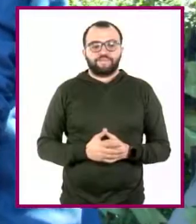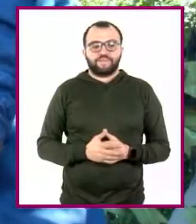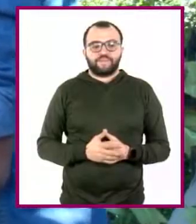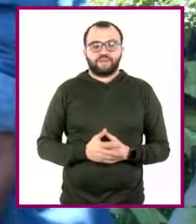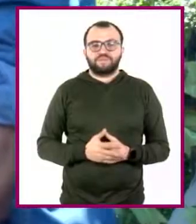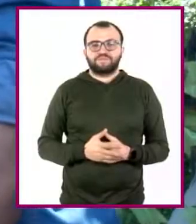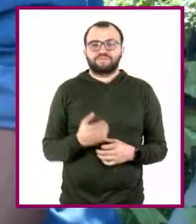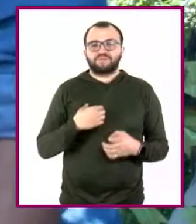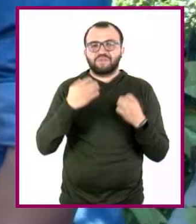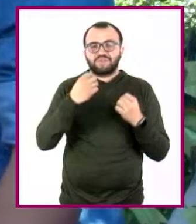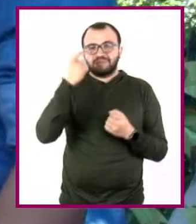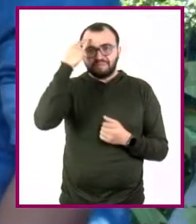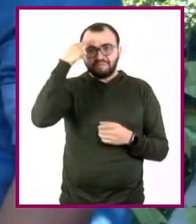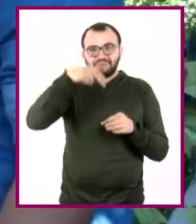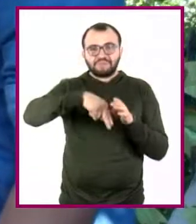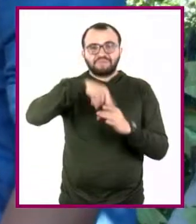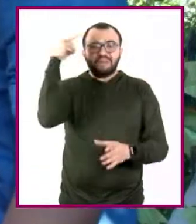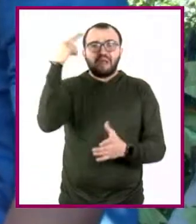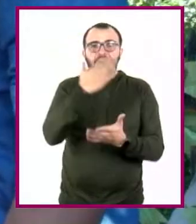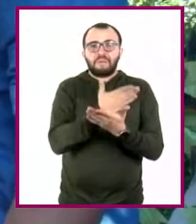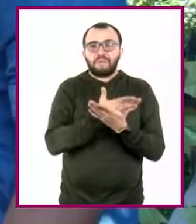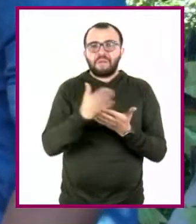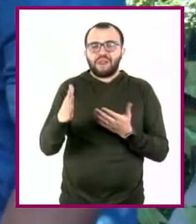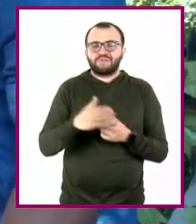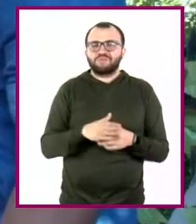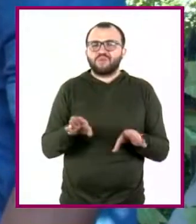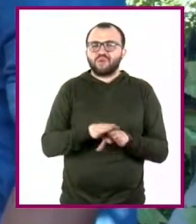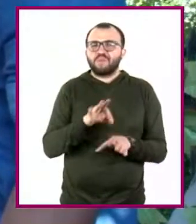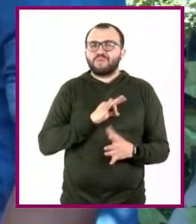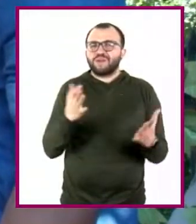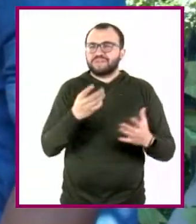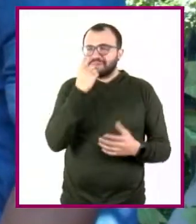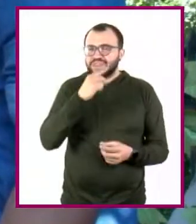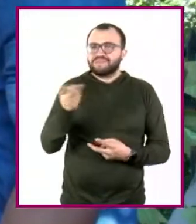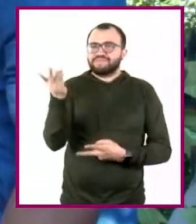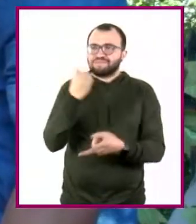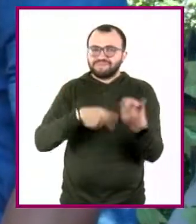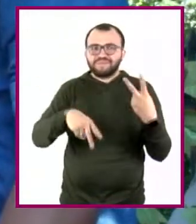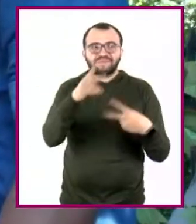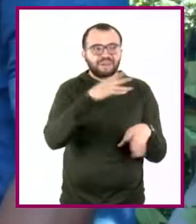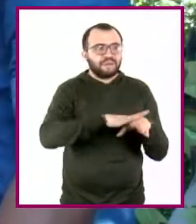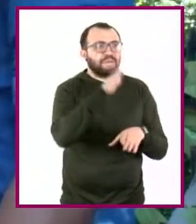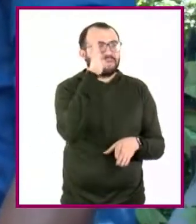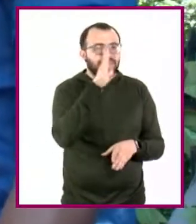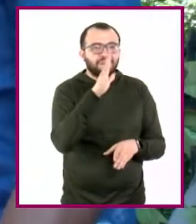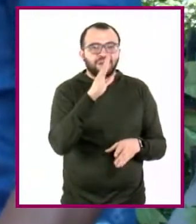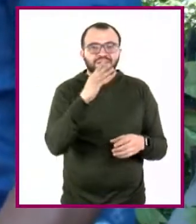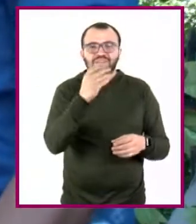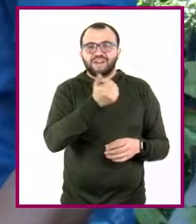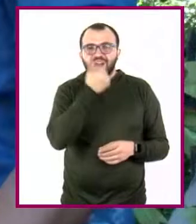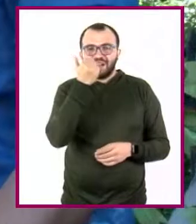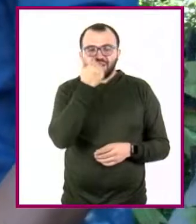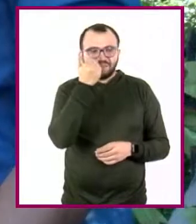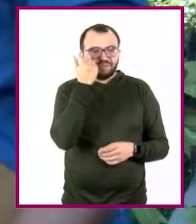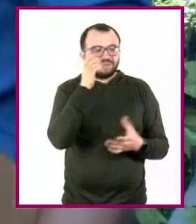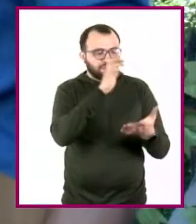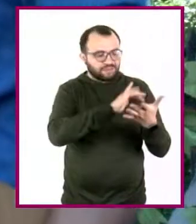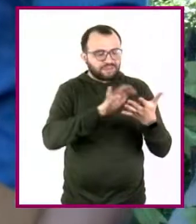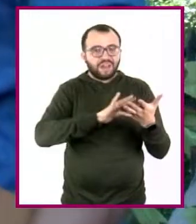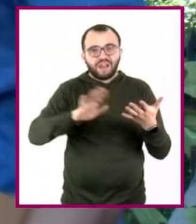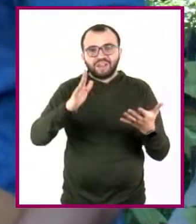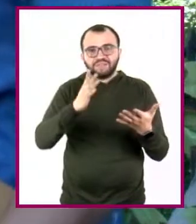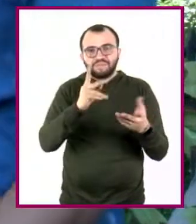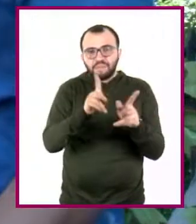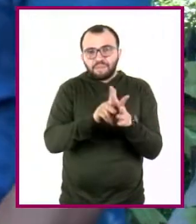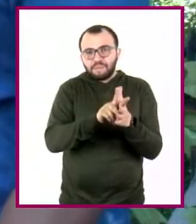estoy en blanco. ¿Por qué? ¿Qué pasa? ¿Cómo podemos hacer para que más estudiantes lean nuestro tiempo social? Pues ya muchos estudiantes leen nuestro tiempo